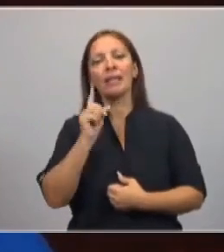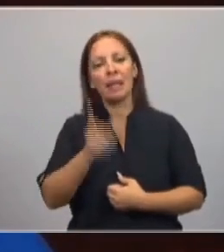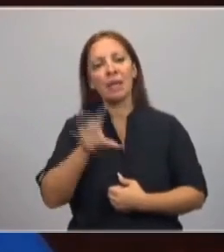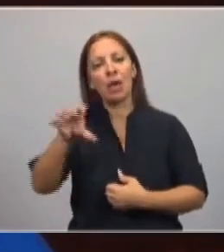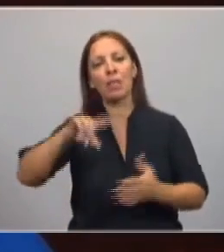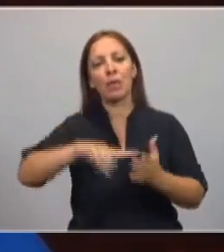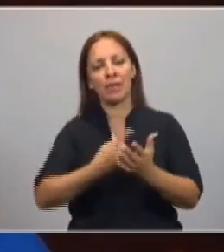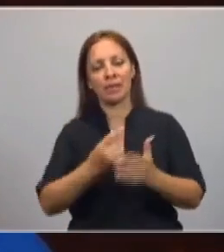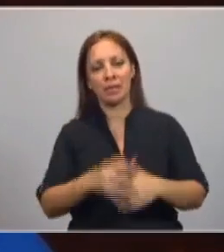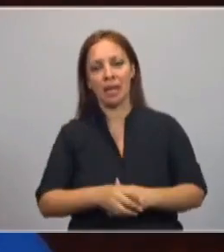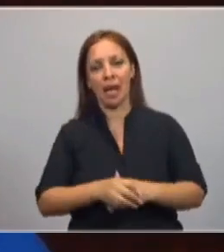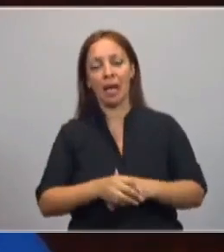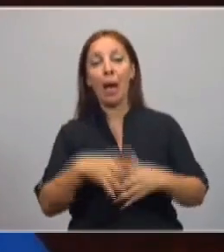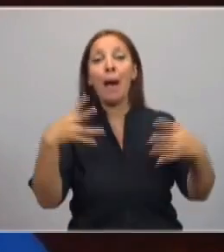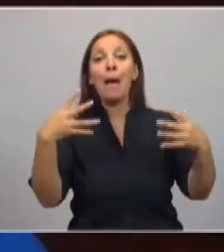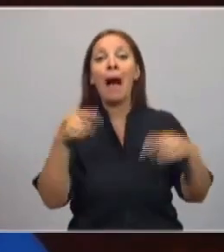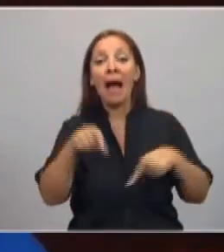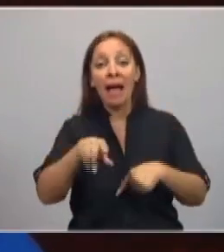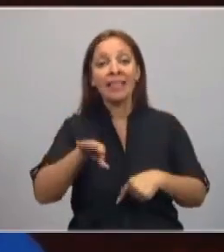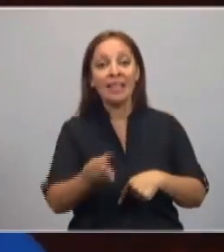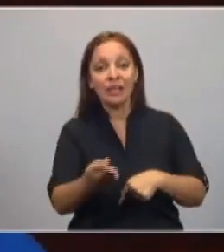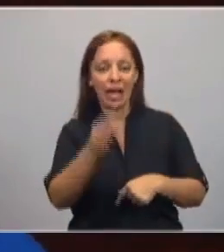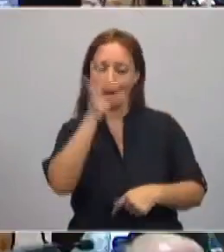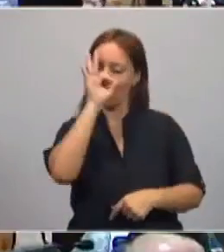y nunca lo vamos a traicionar.